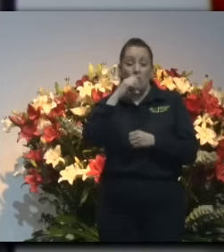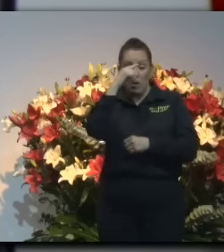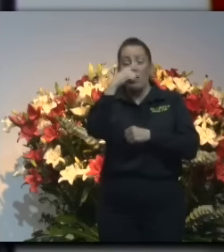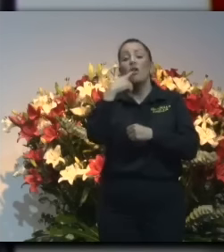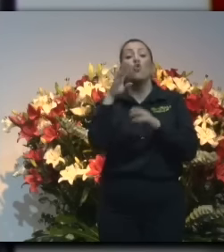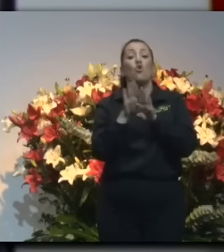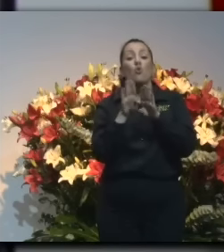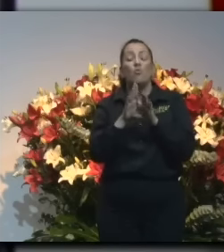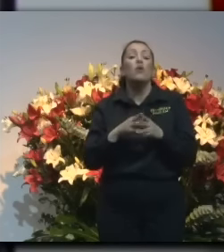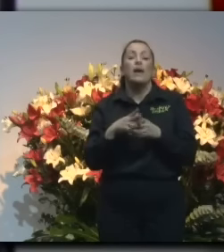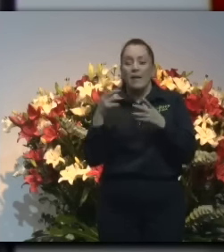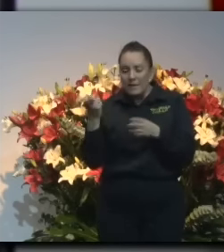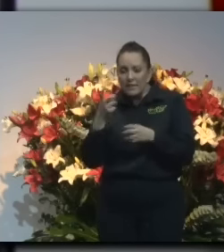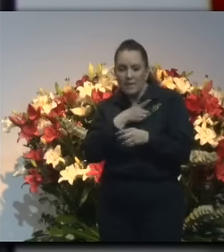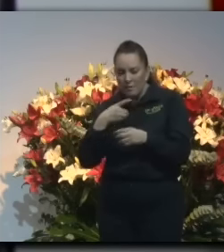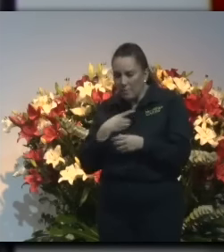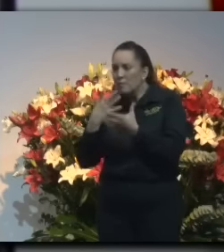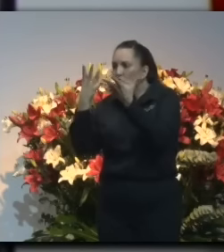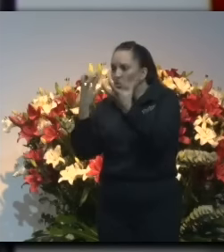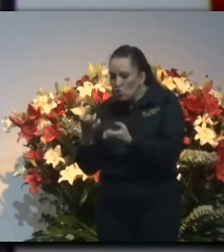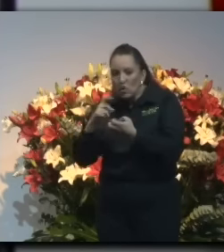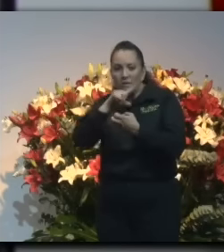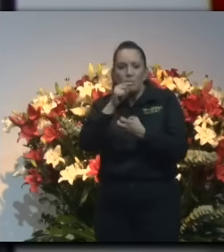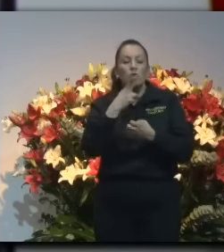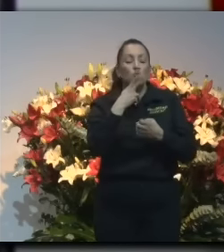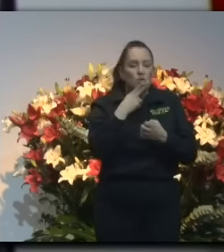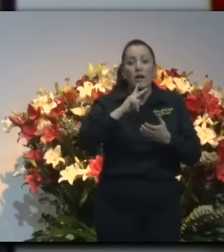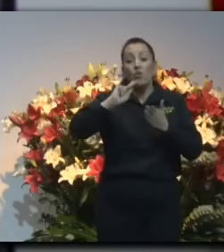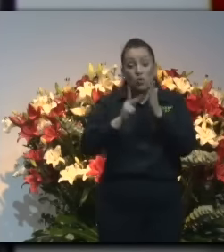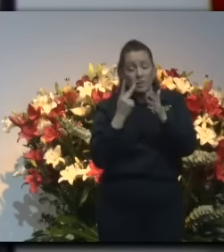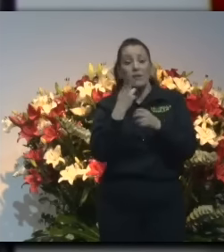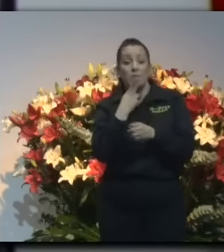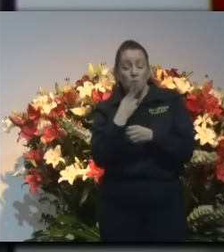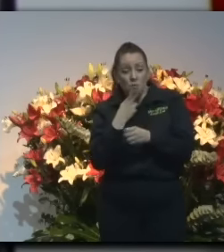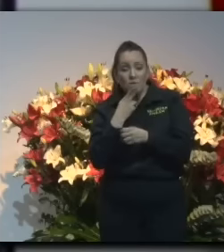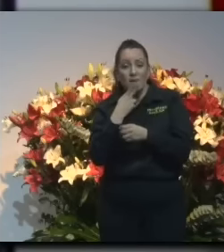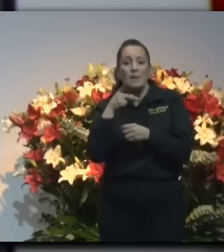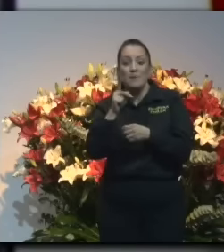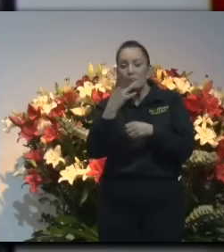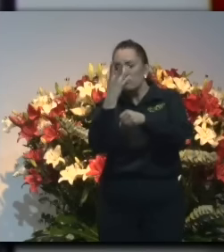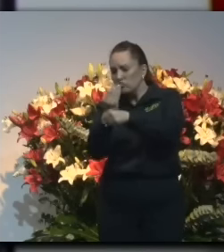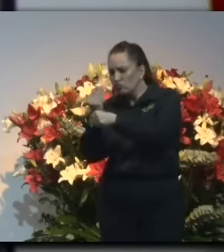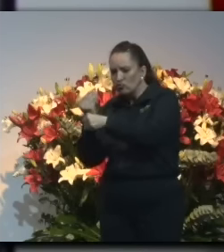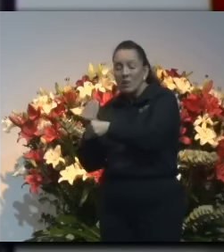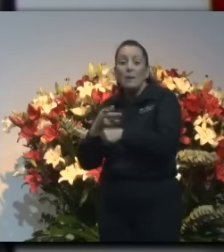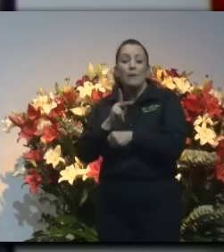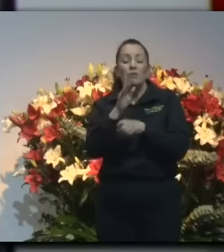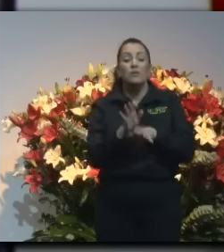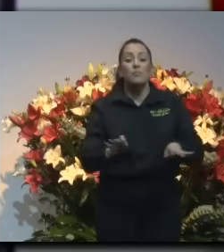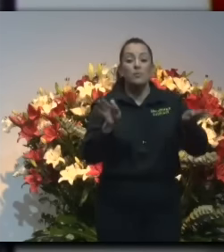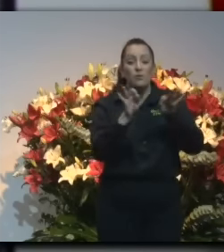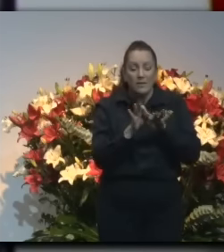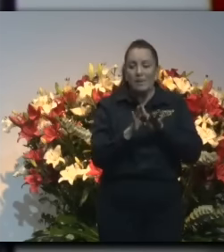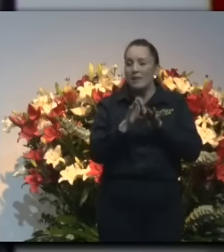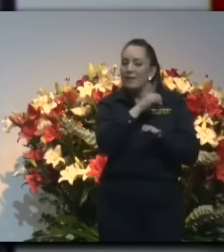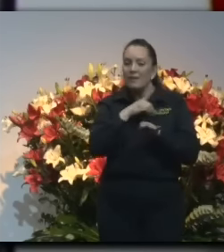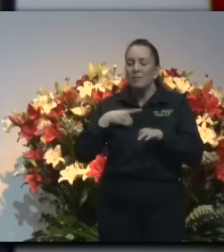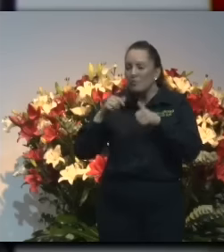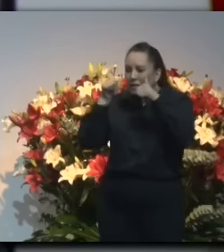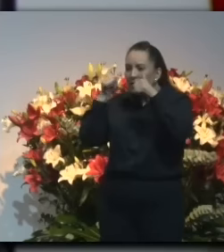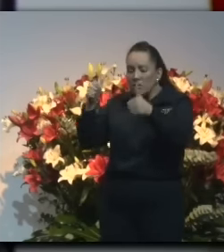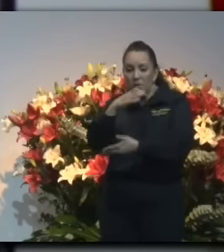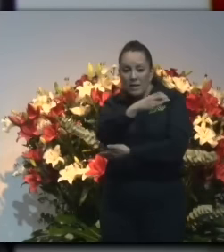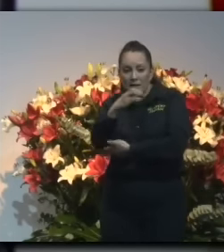reusarla, hay que reparar fugas, pero sobre todo la solución está en la tecnificación del campo y en el tratamiento del